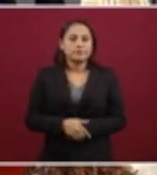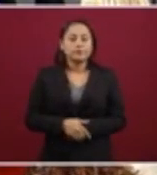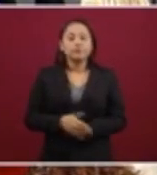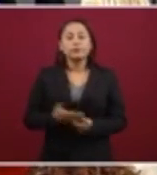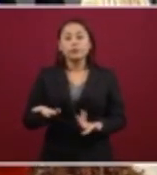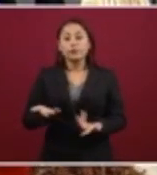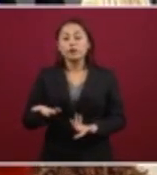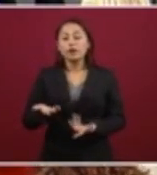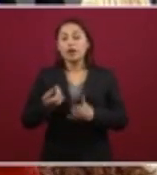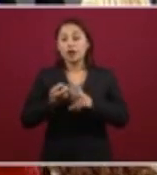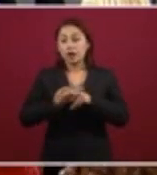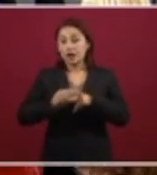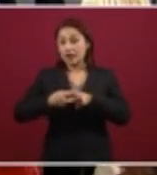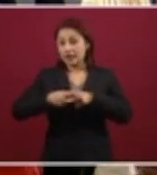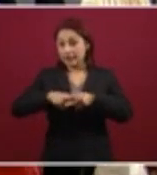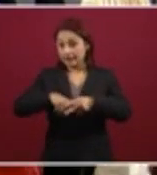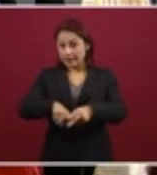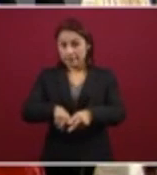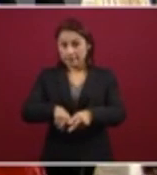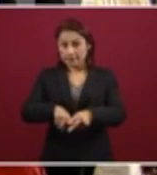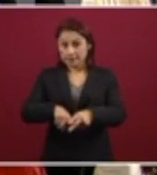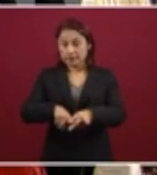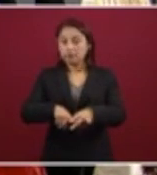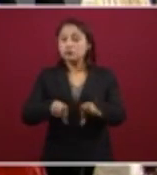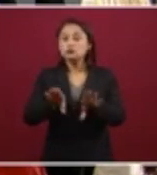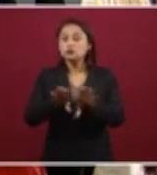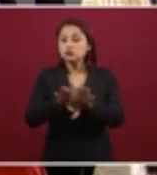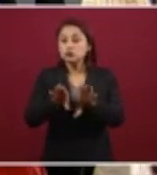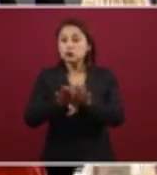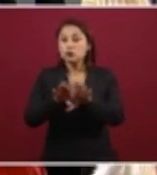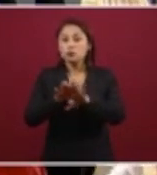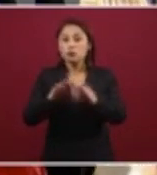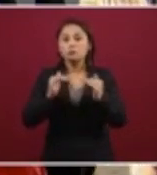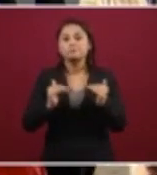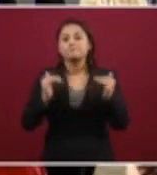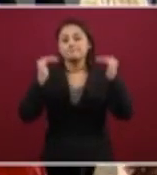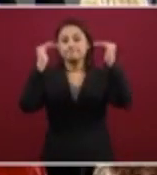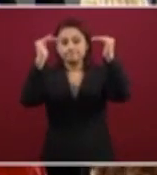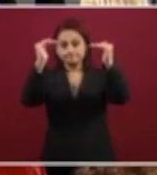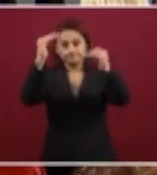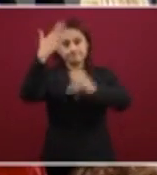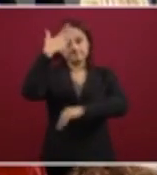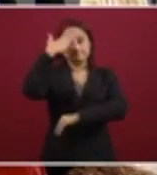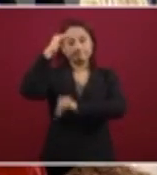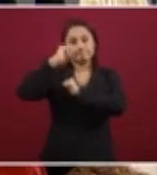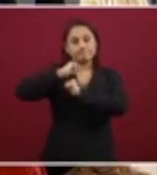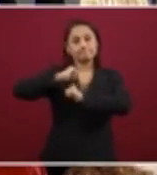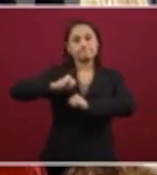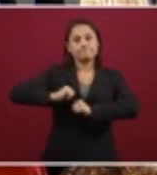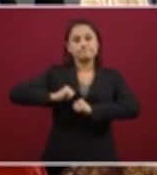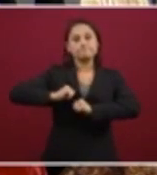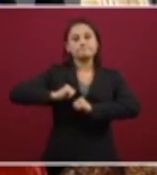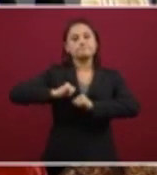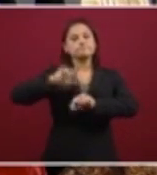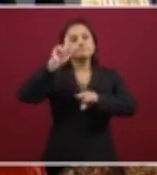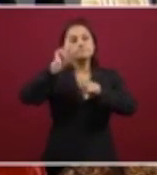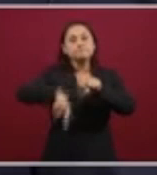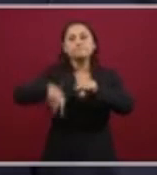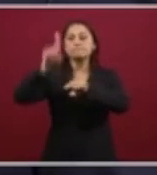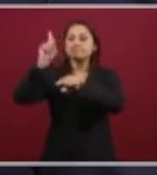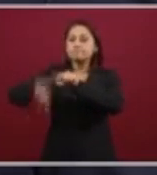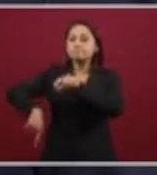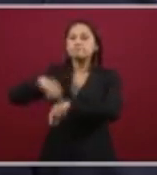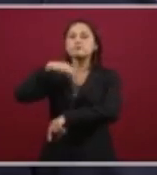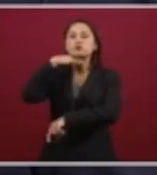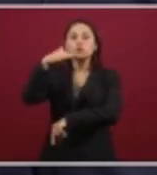iniciando desde arriba para tener autoridad moral, no permitir la